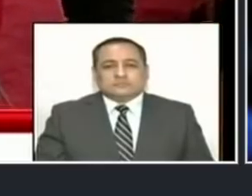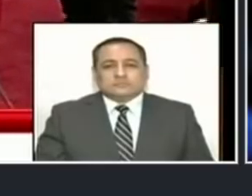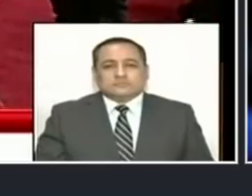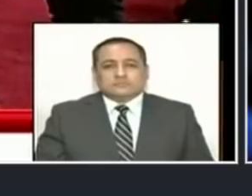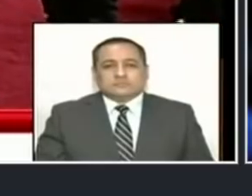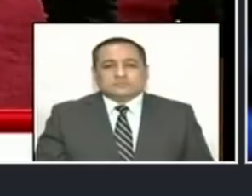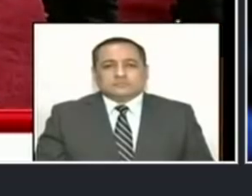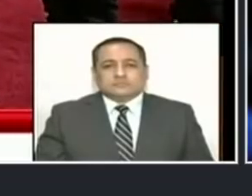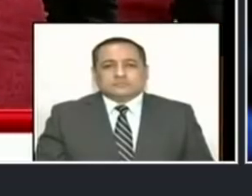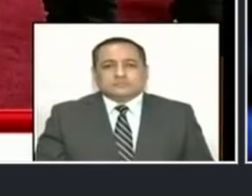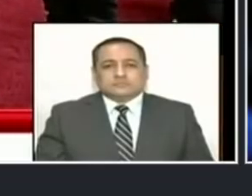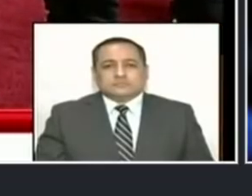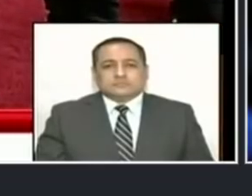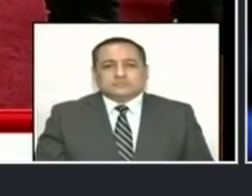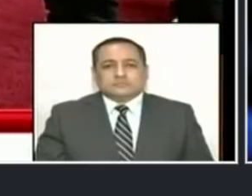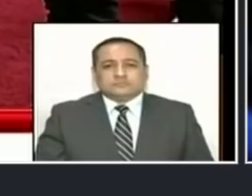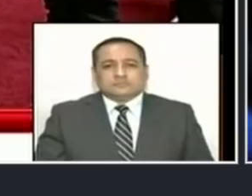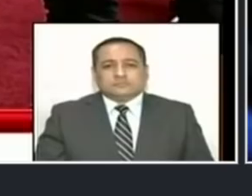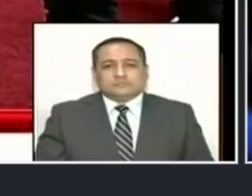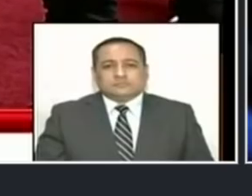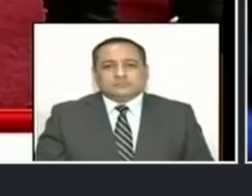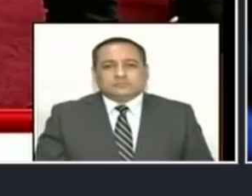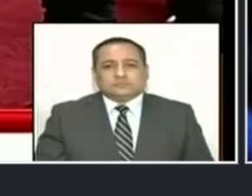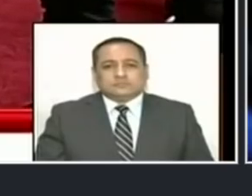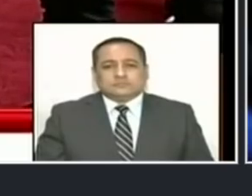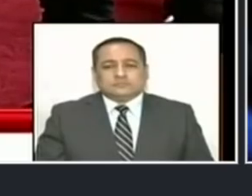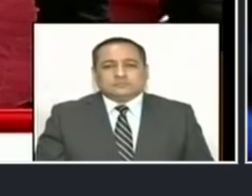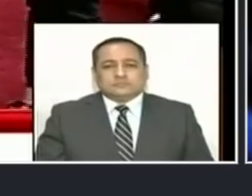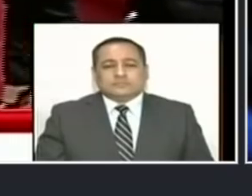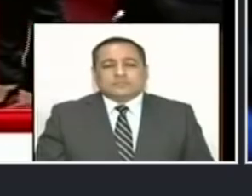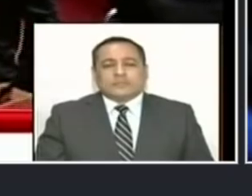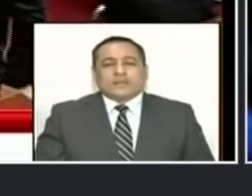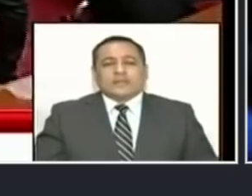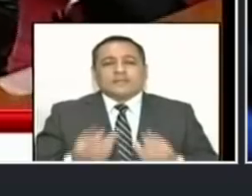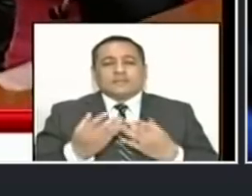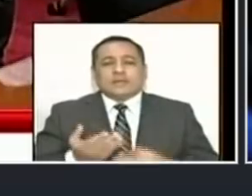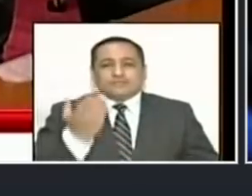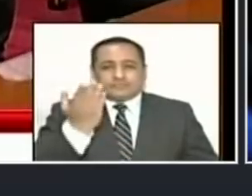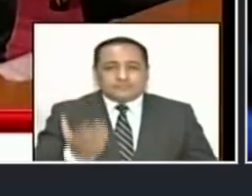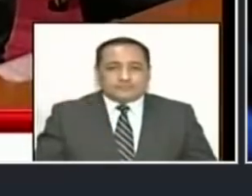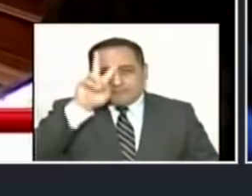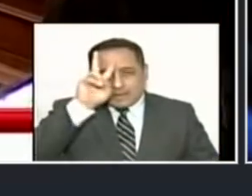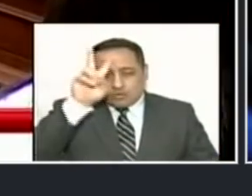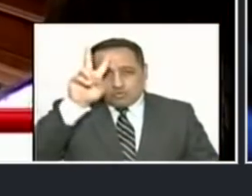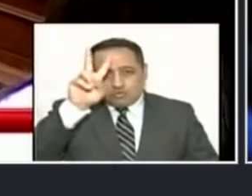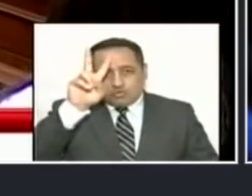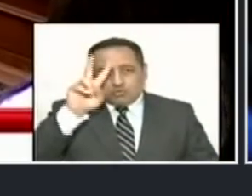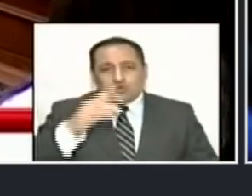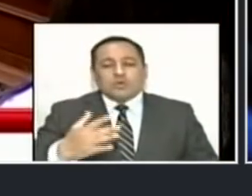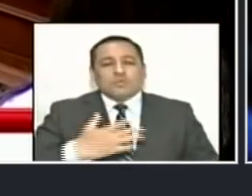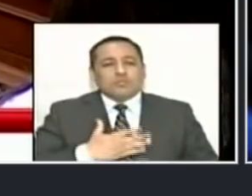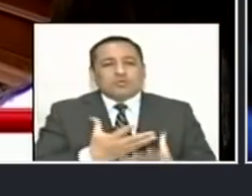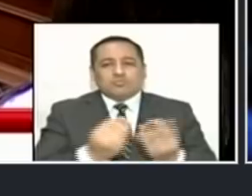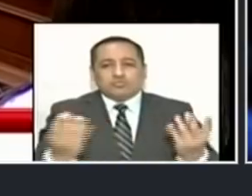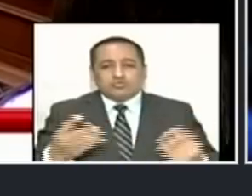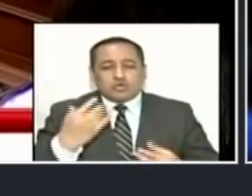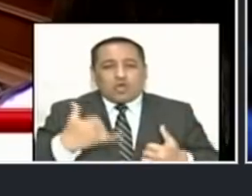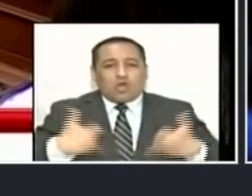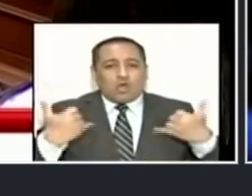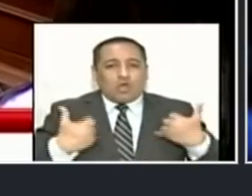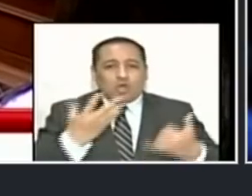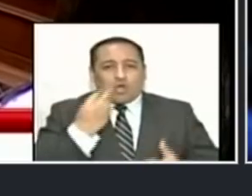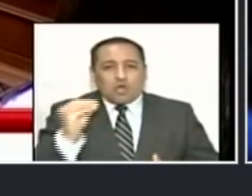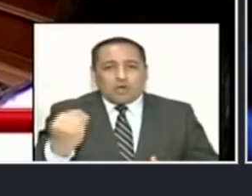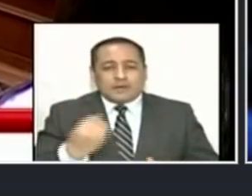candidatos. Por ponerte tres ejemplos, entonces algo se ha avanzado. No se ha puesto en práctica todo el